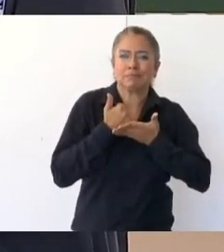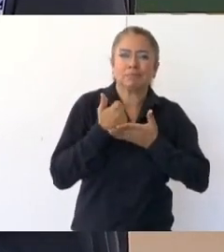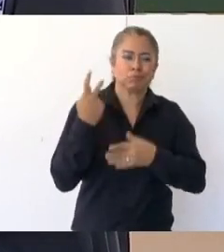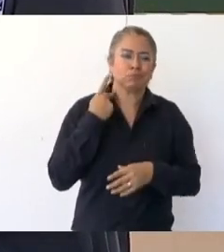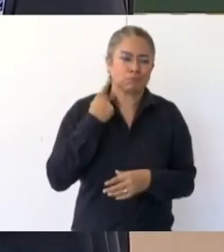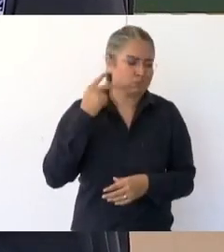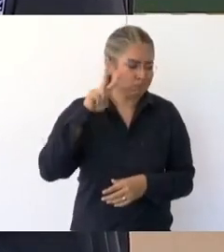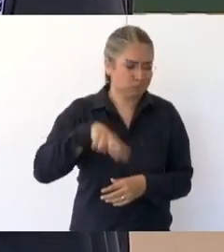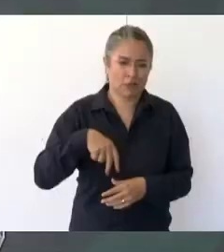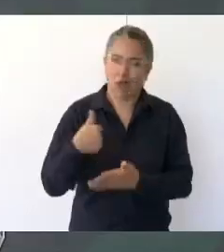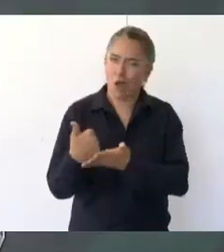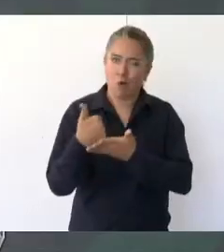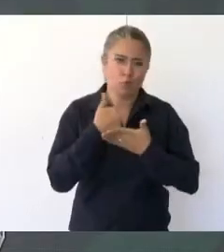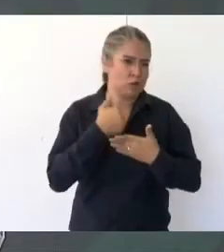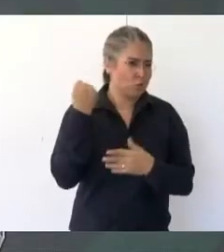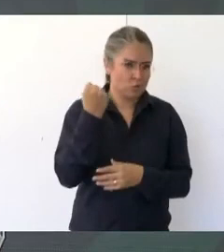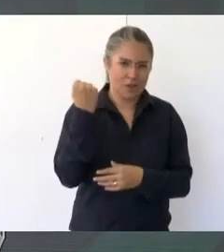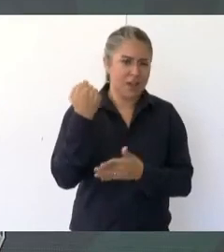Sí,